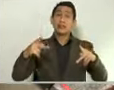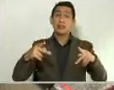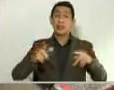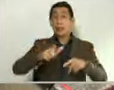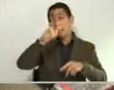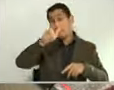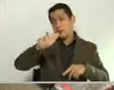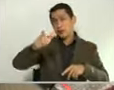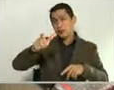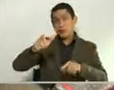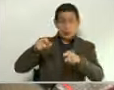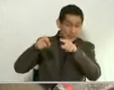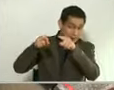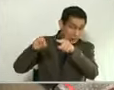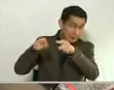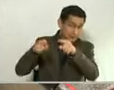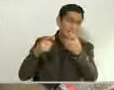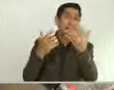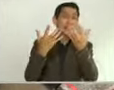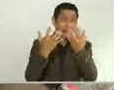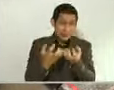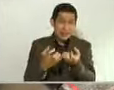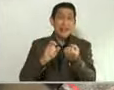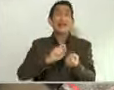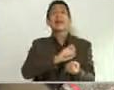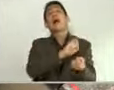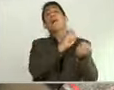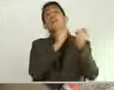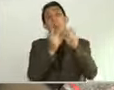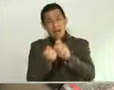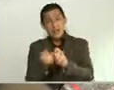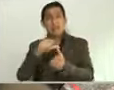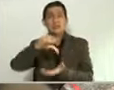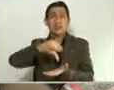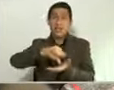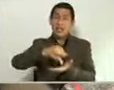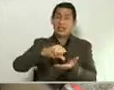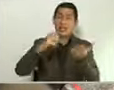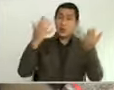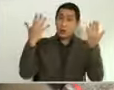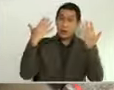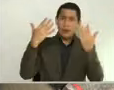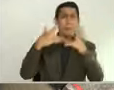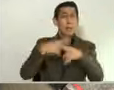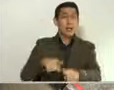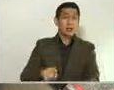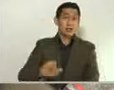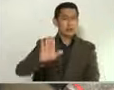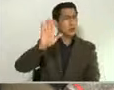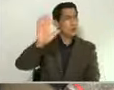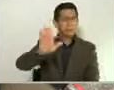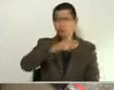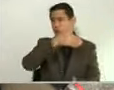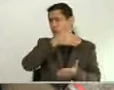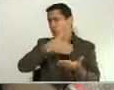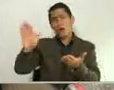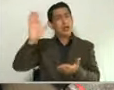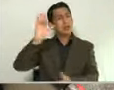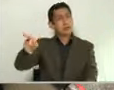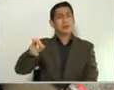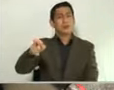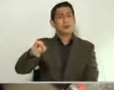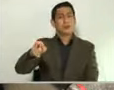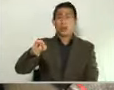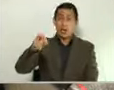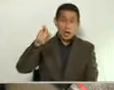ciudad en un infierno. Aquí, infierno en su casa. Si quieren desobedecer reglas, de la puerta para adentro de su casa, de la puerta para afuera de su casa,